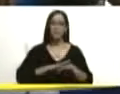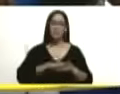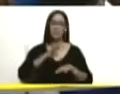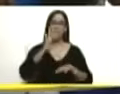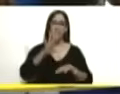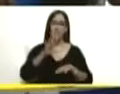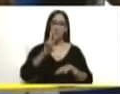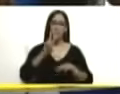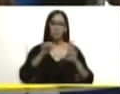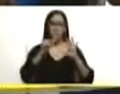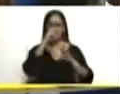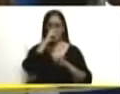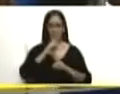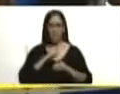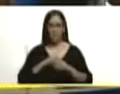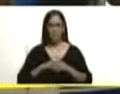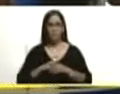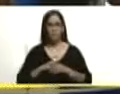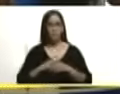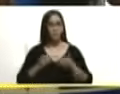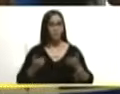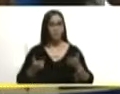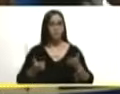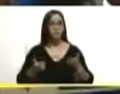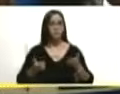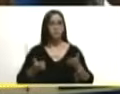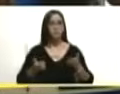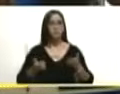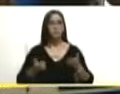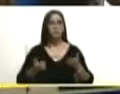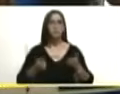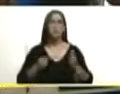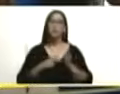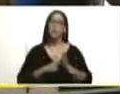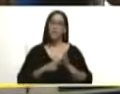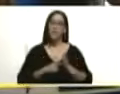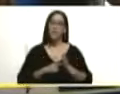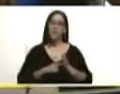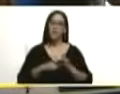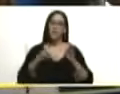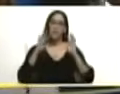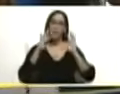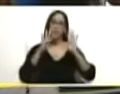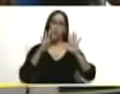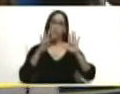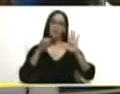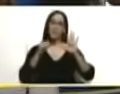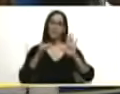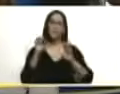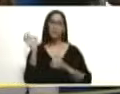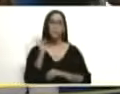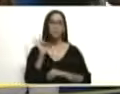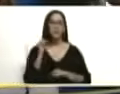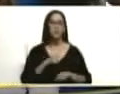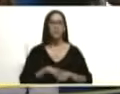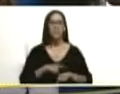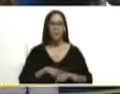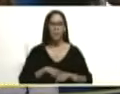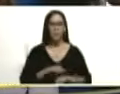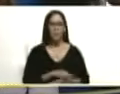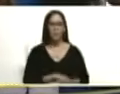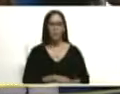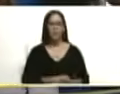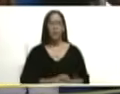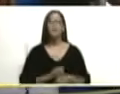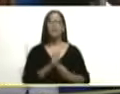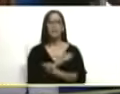años, ¿ah? Nos deben 96% del tiempo para